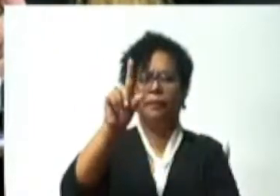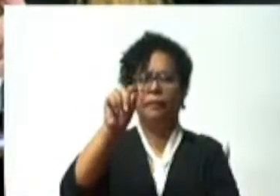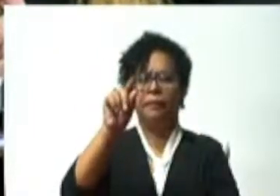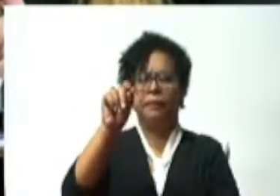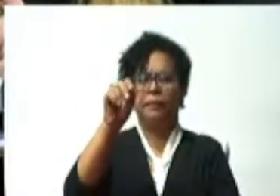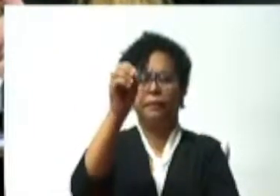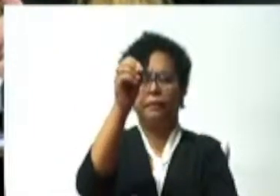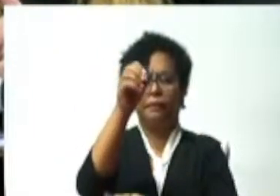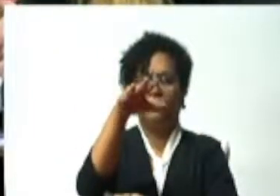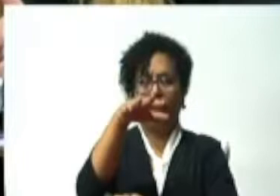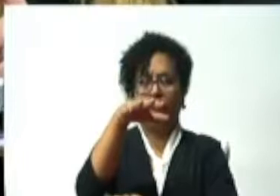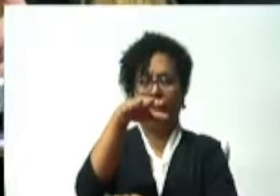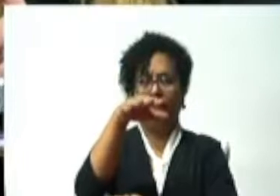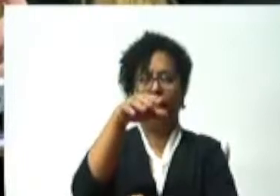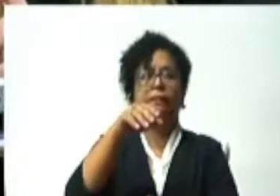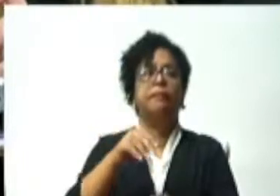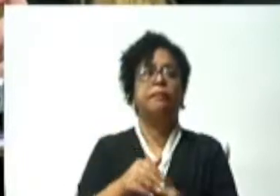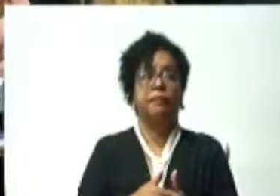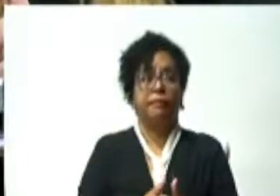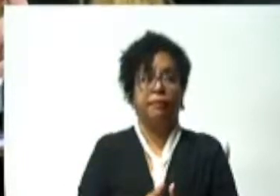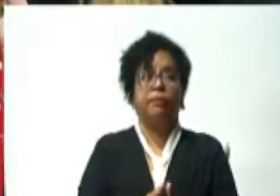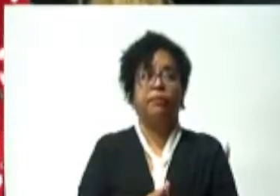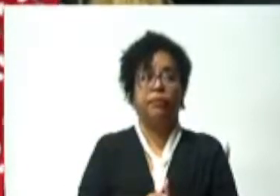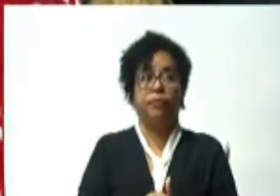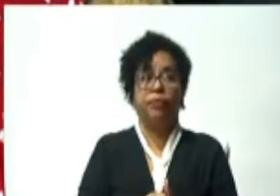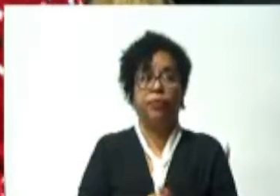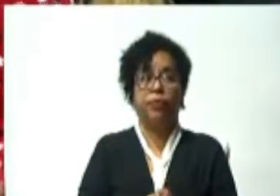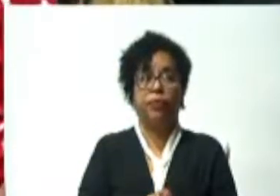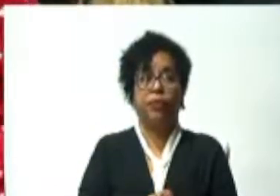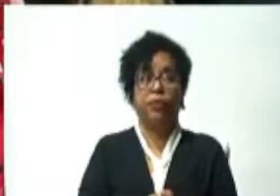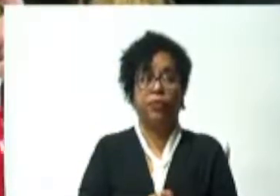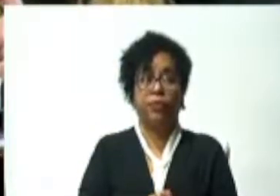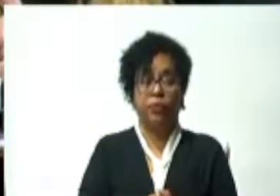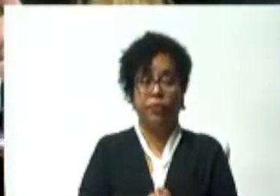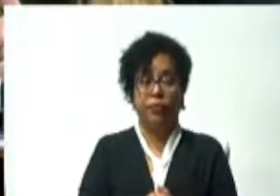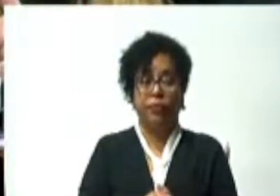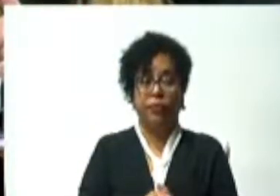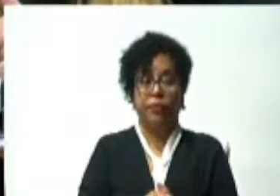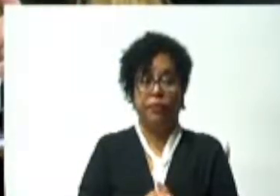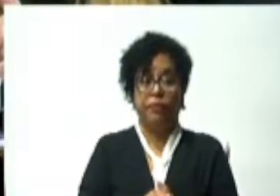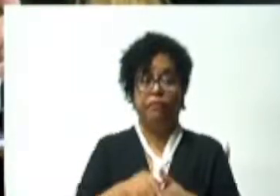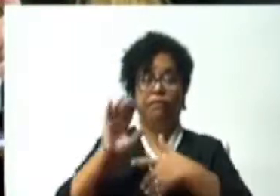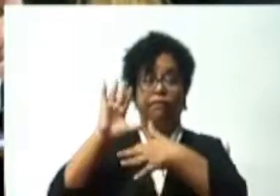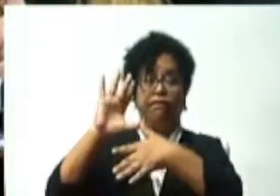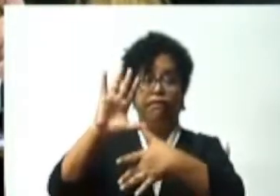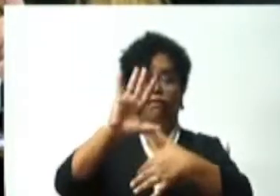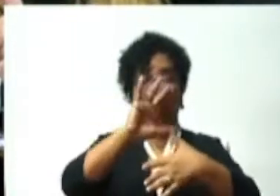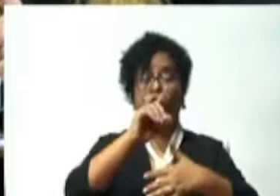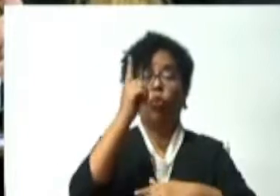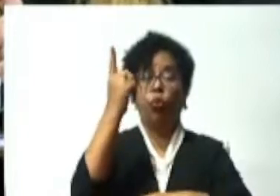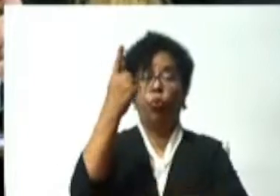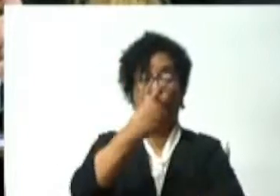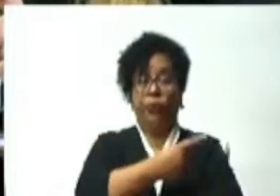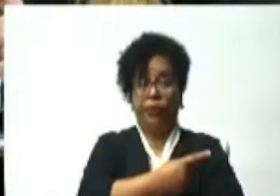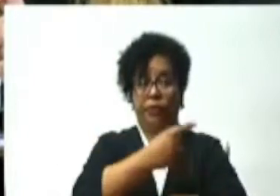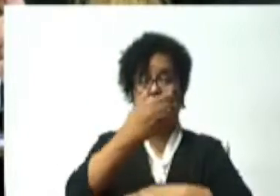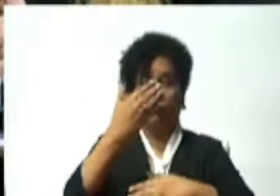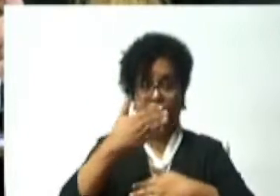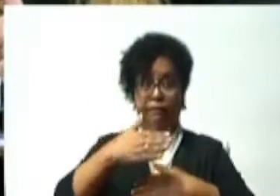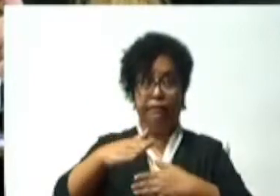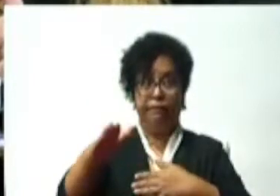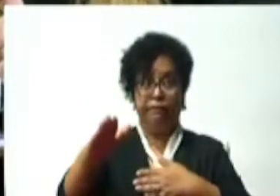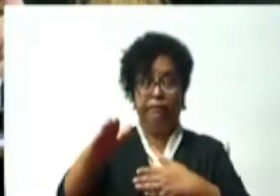día después de haber pasado el ciclón que había afectado, aún así nosotros cumpliendo con nuestro rol